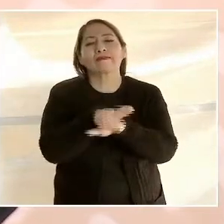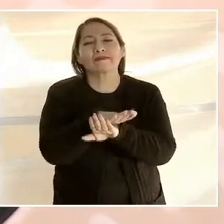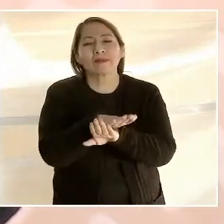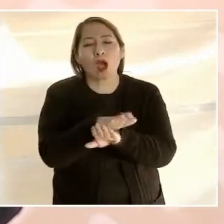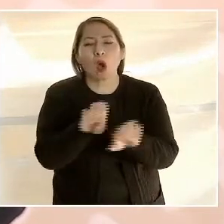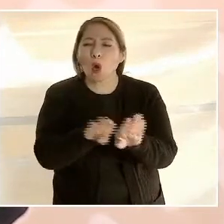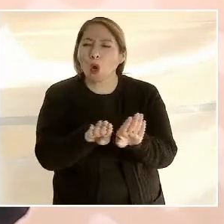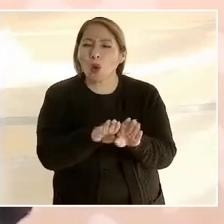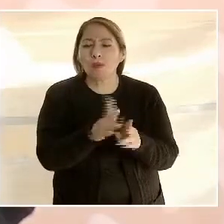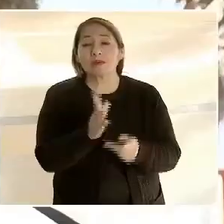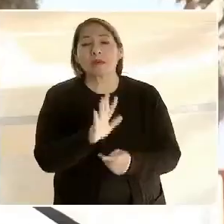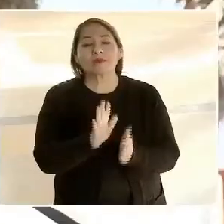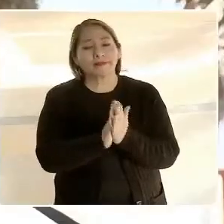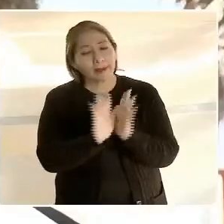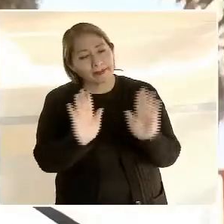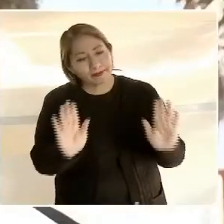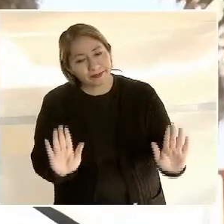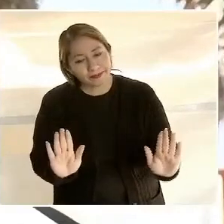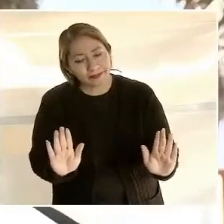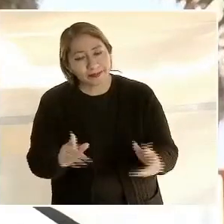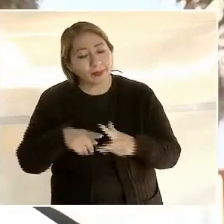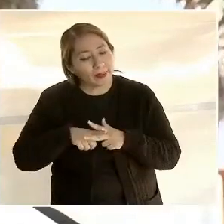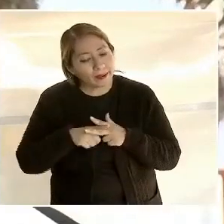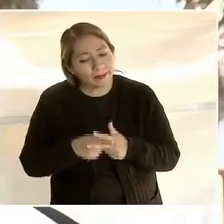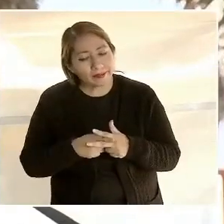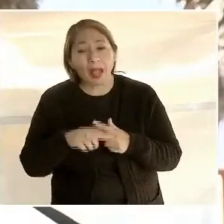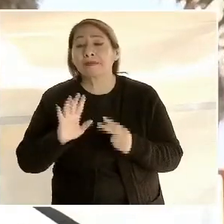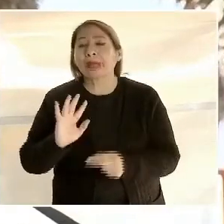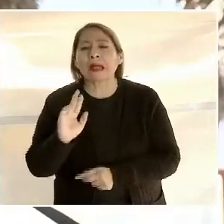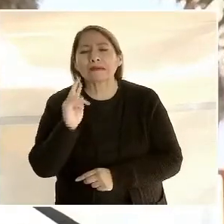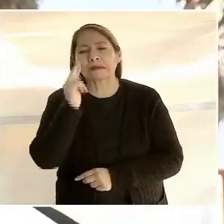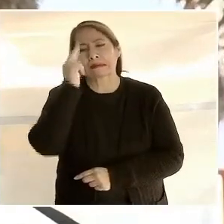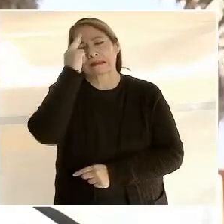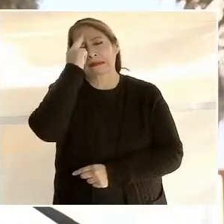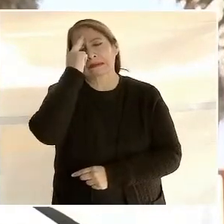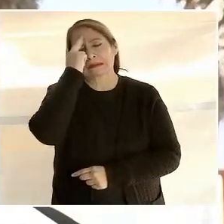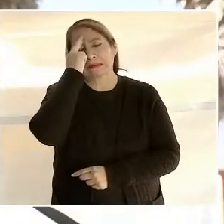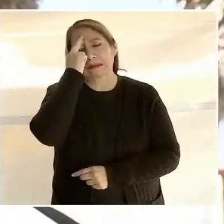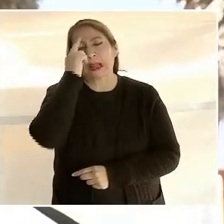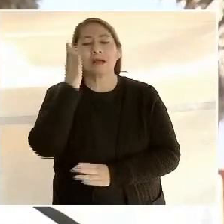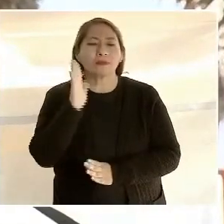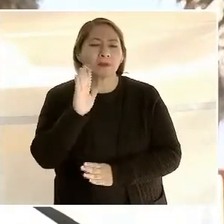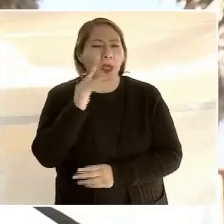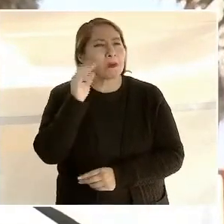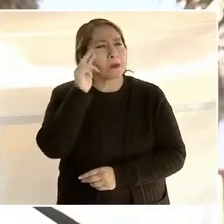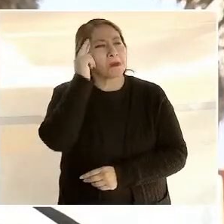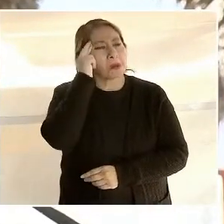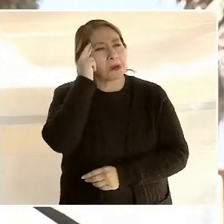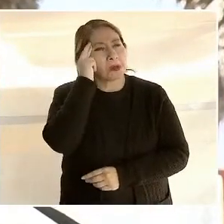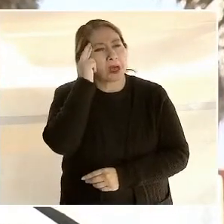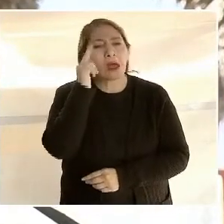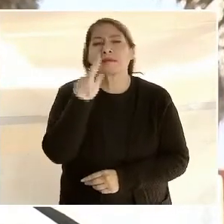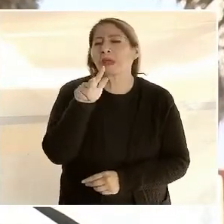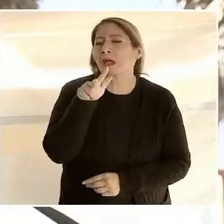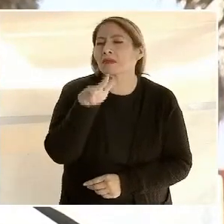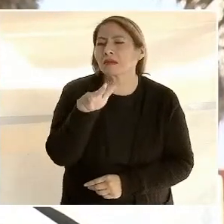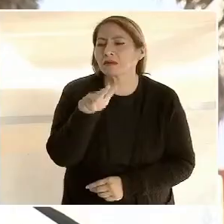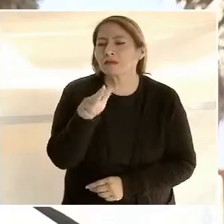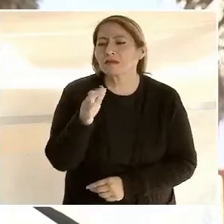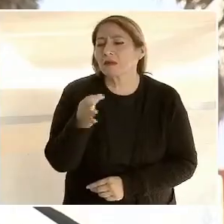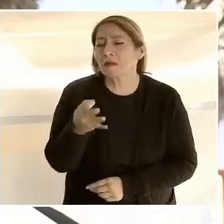Empecemos por recordar que al anochecer del 18 de febrero de